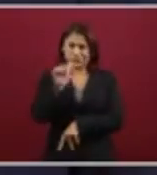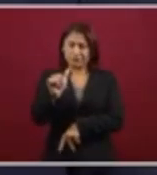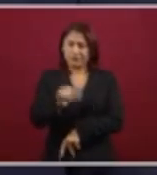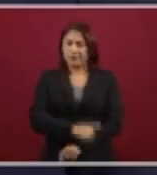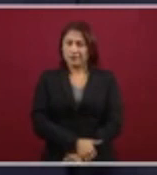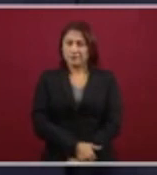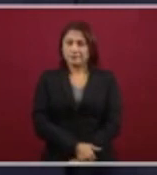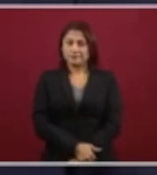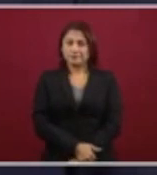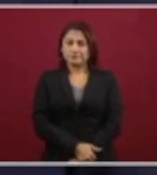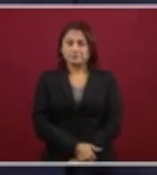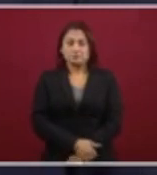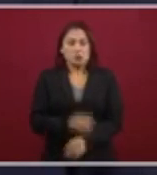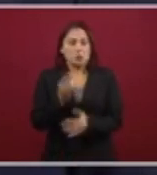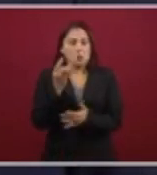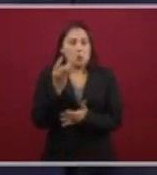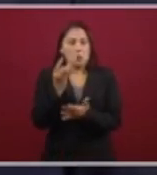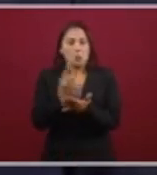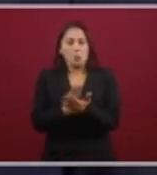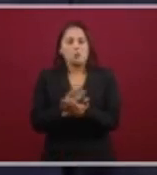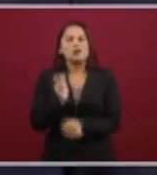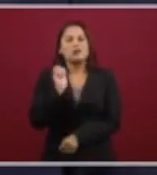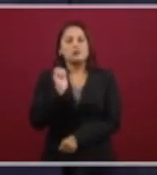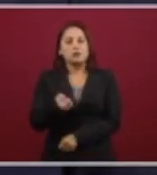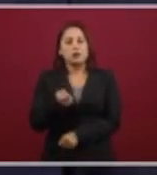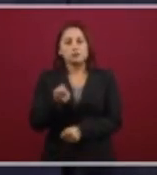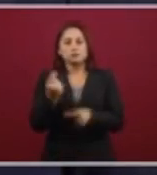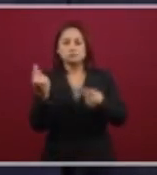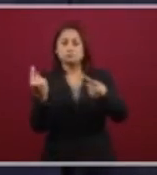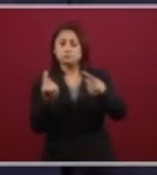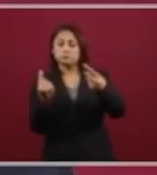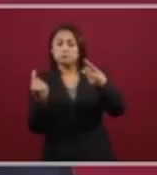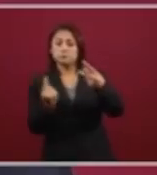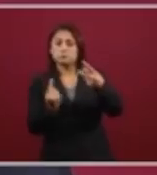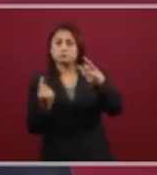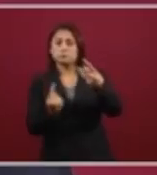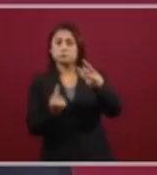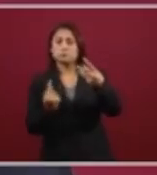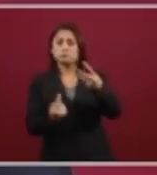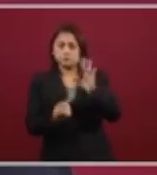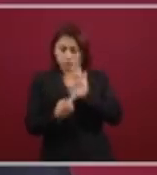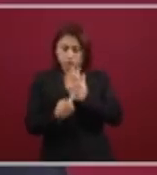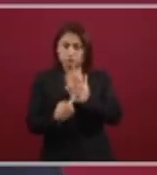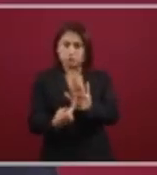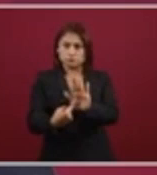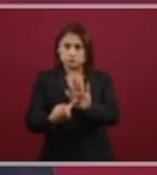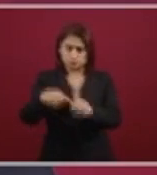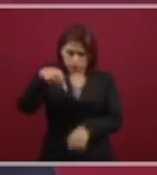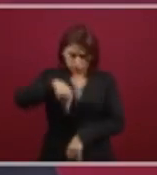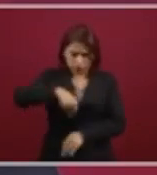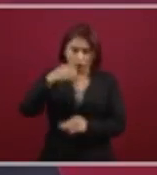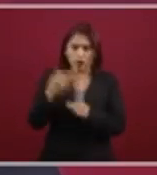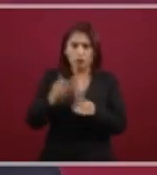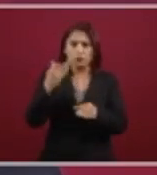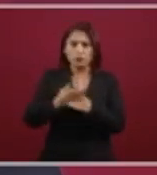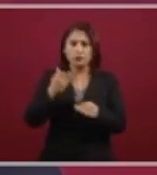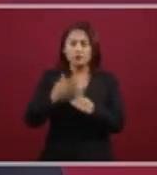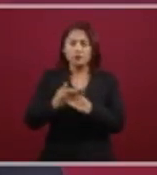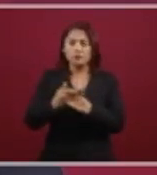es ventilar las cosas aquí, todo lo que